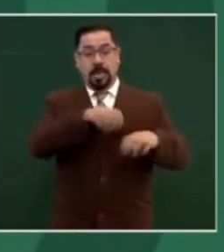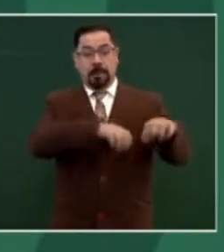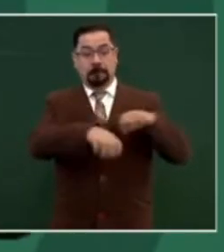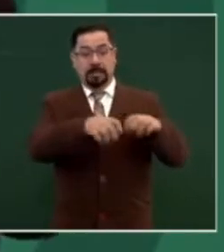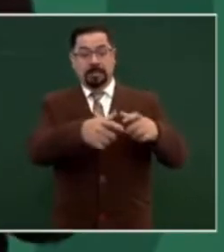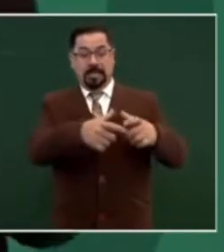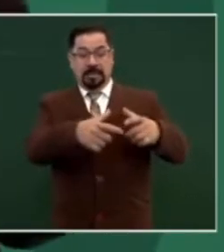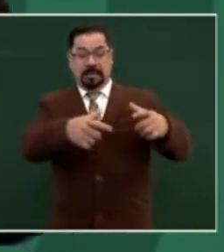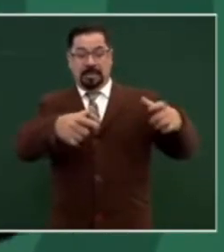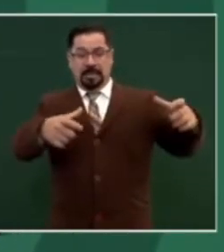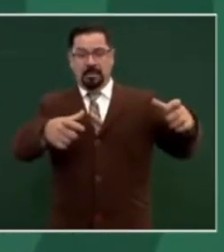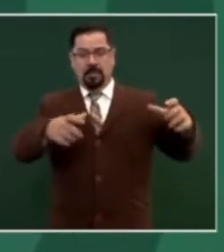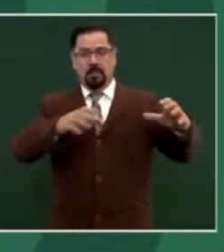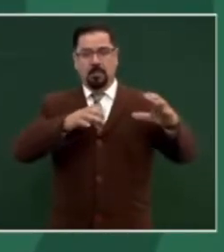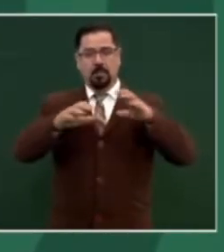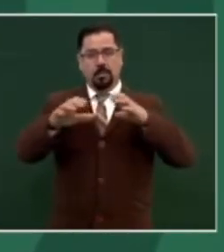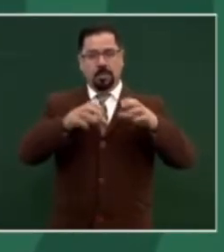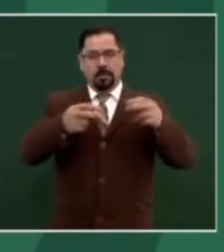necesitan